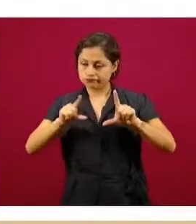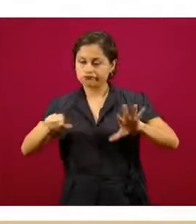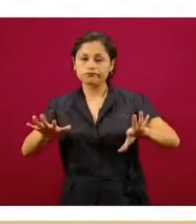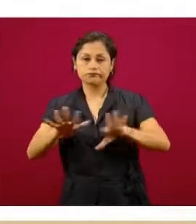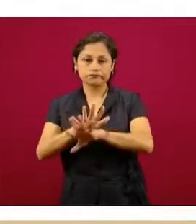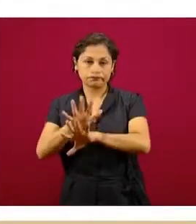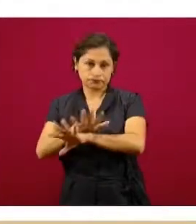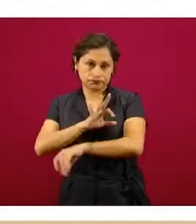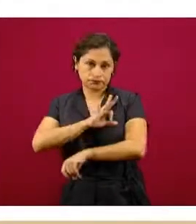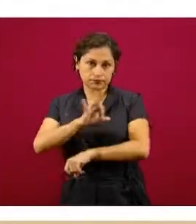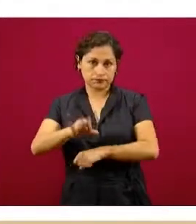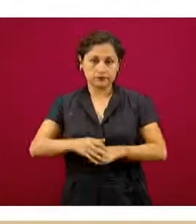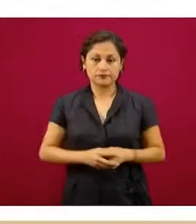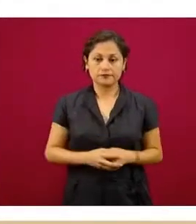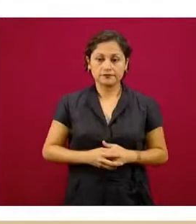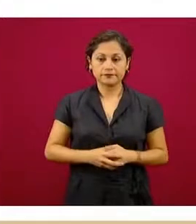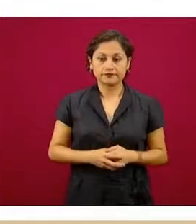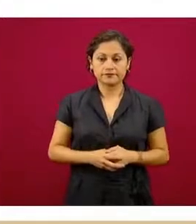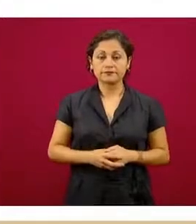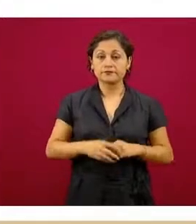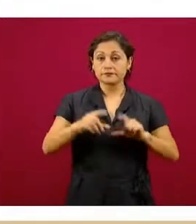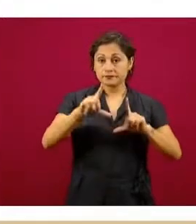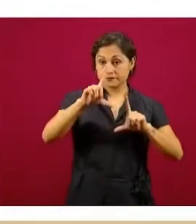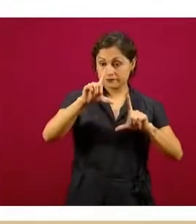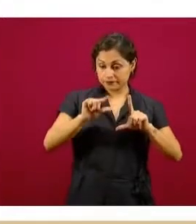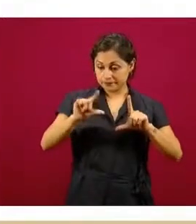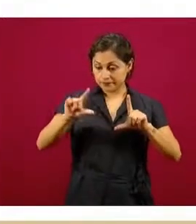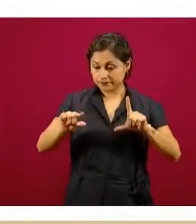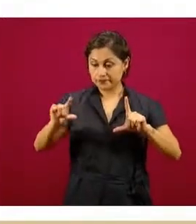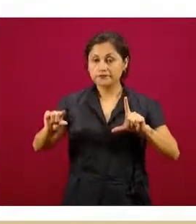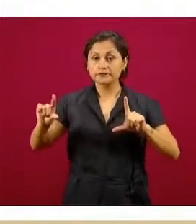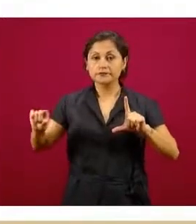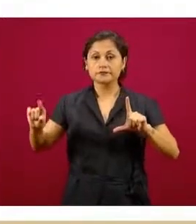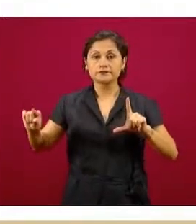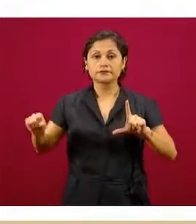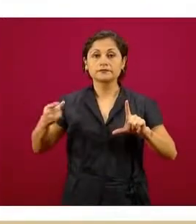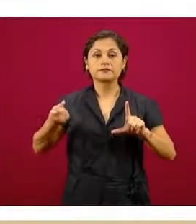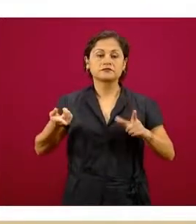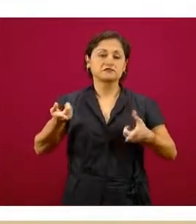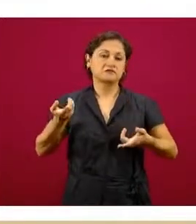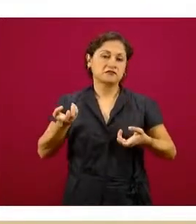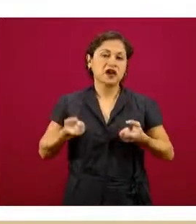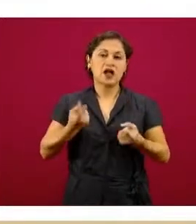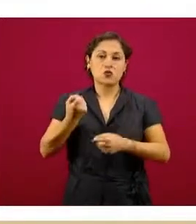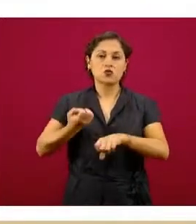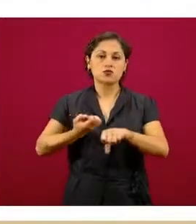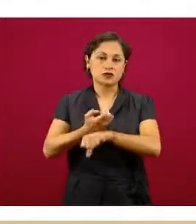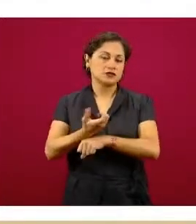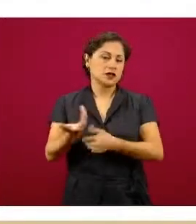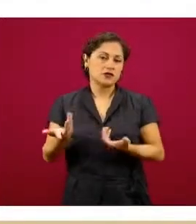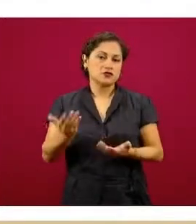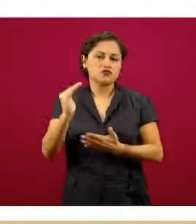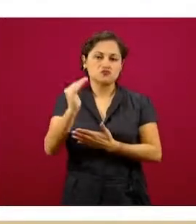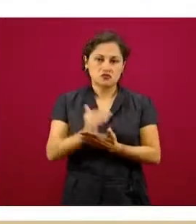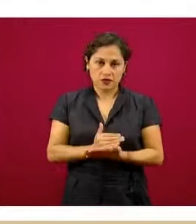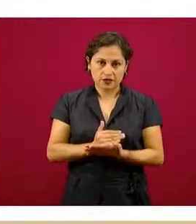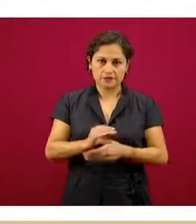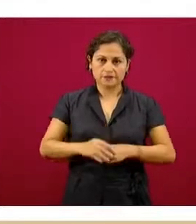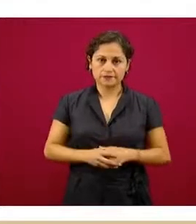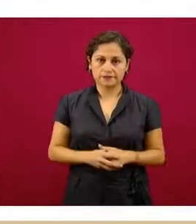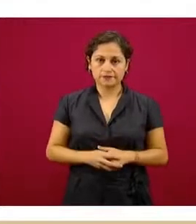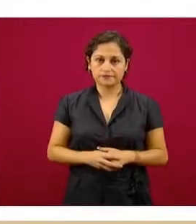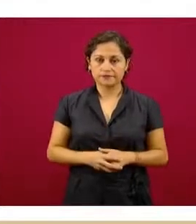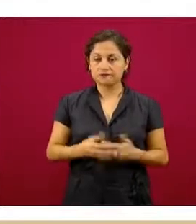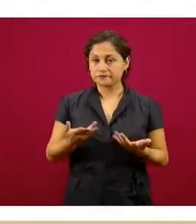naranjas claras, mucho menores que las que están incluso en estados que van en la mitad de la gráfica, ¿no? Entonces, algo que podemos estarle también